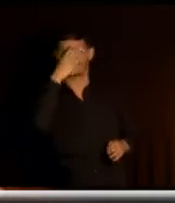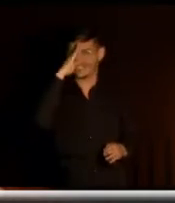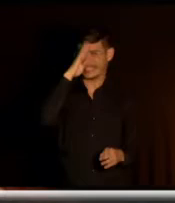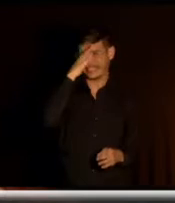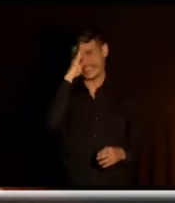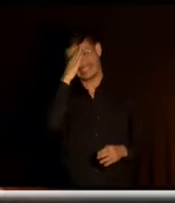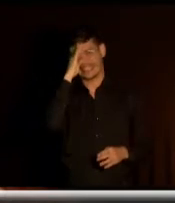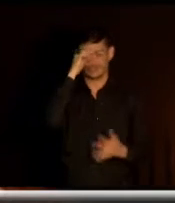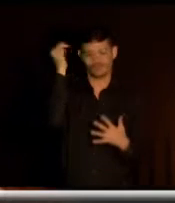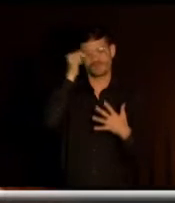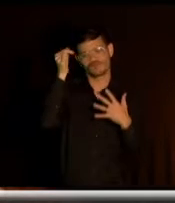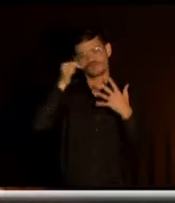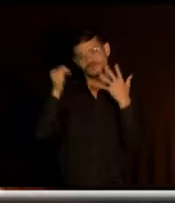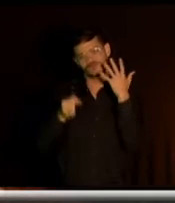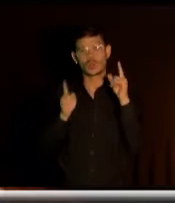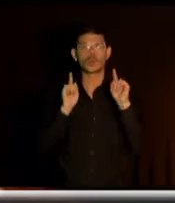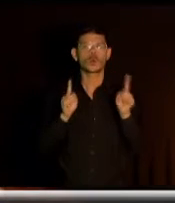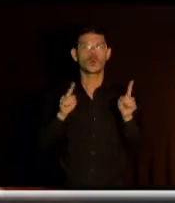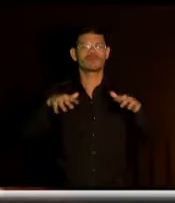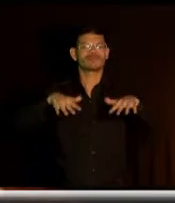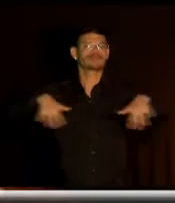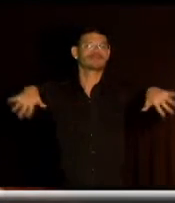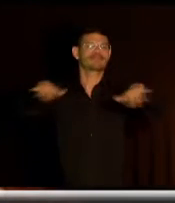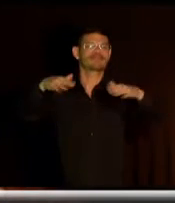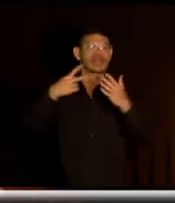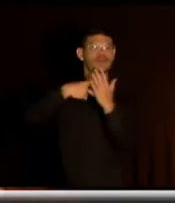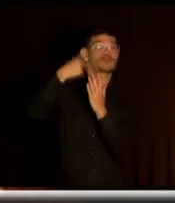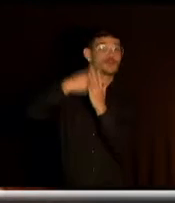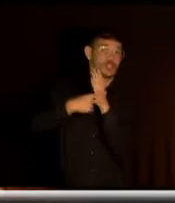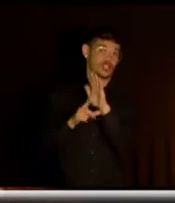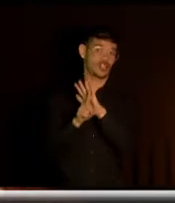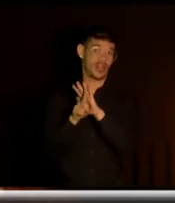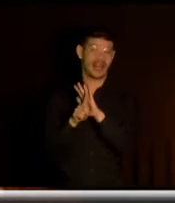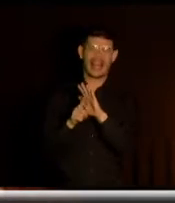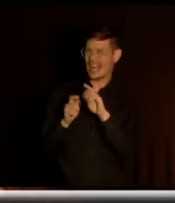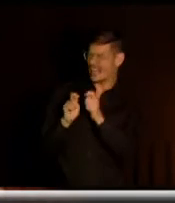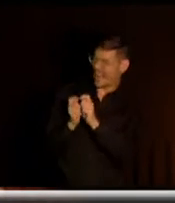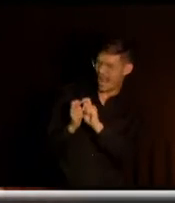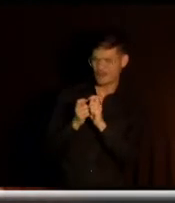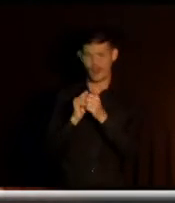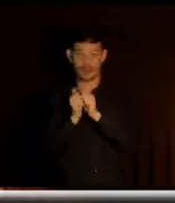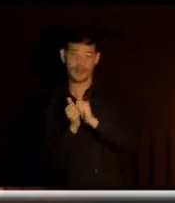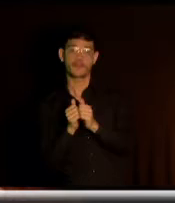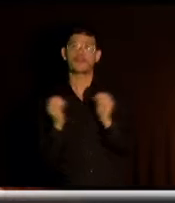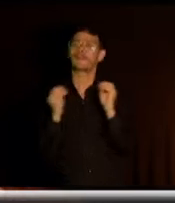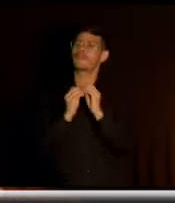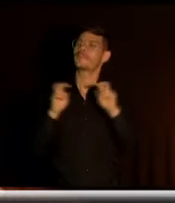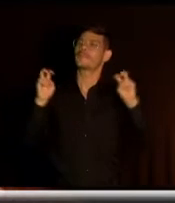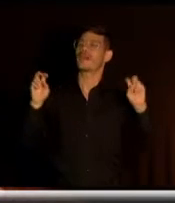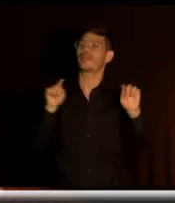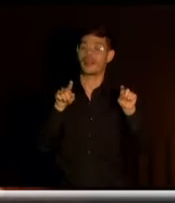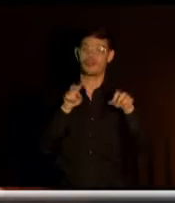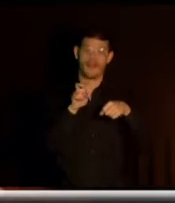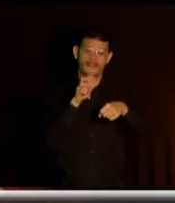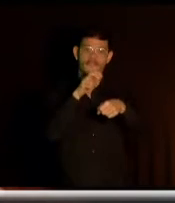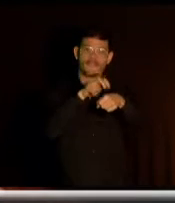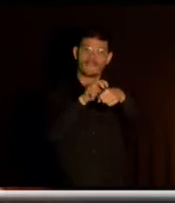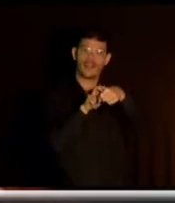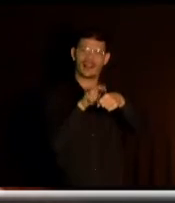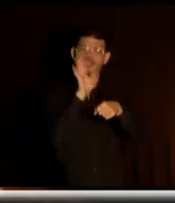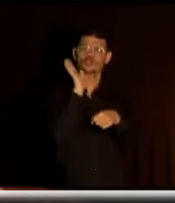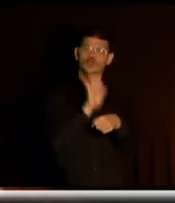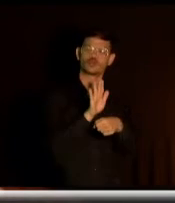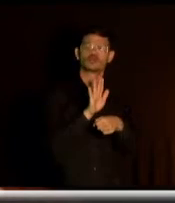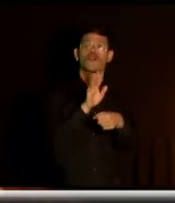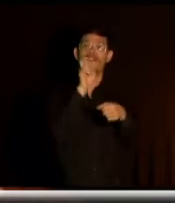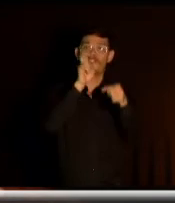con el entorno que tiene este proyecto de ley, está el de las federaciones por discapacidad. Ellos tienen